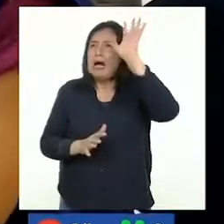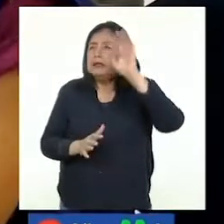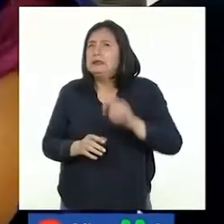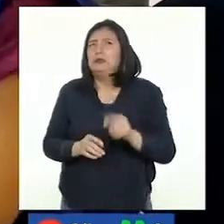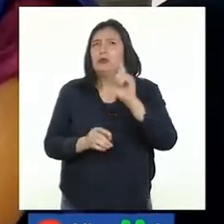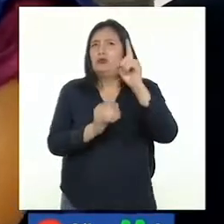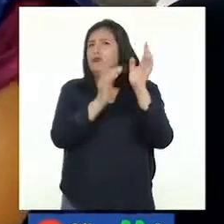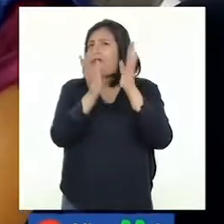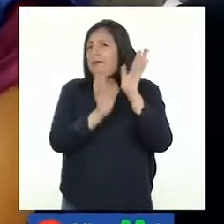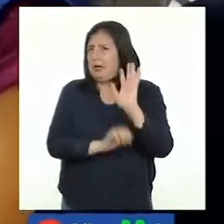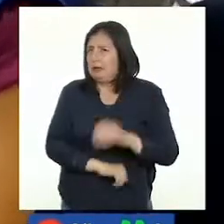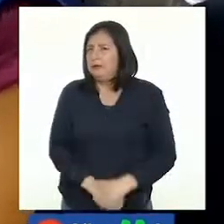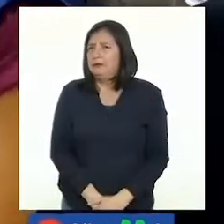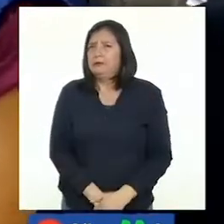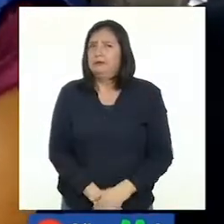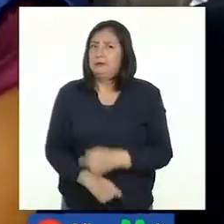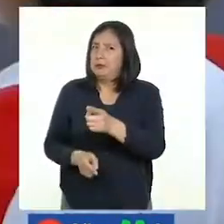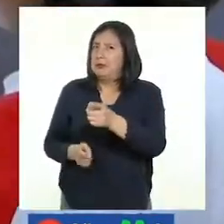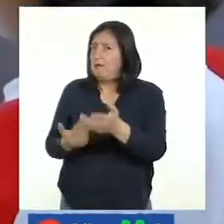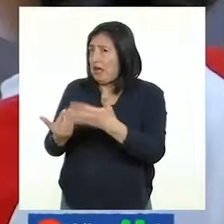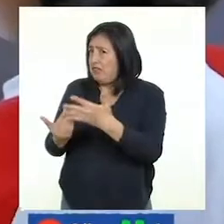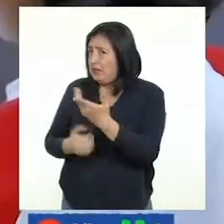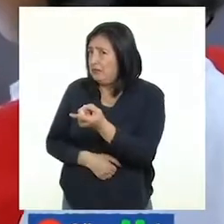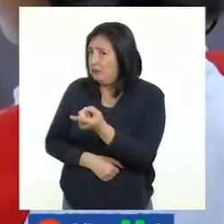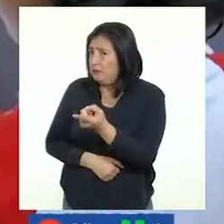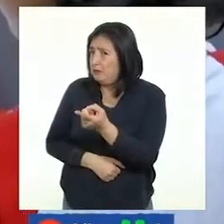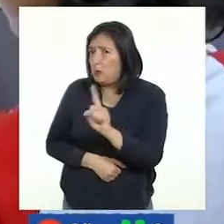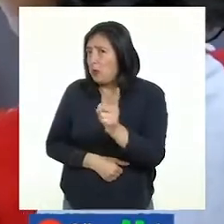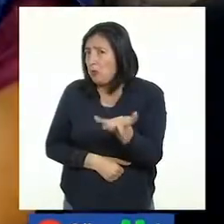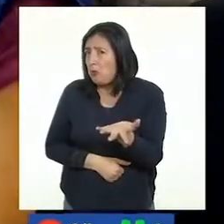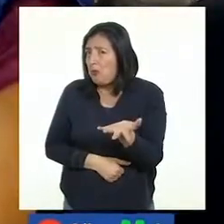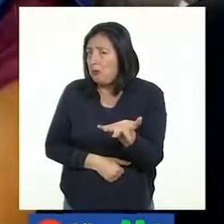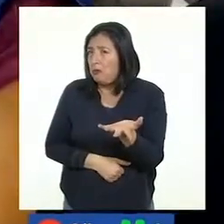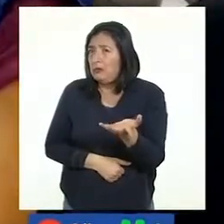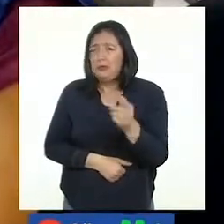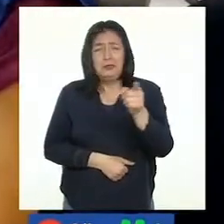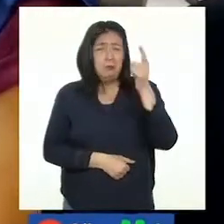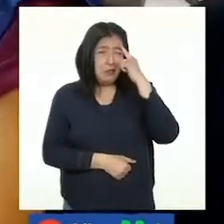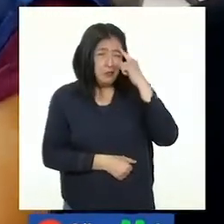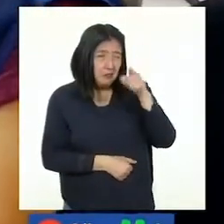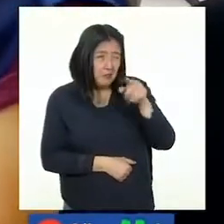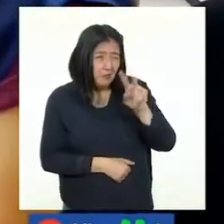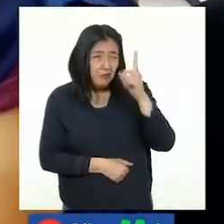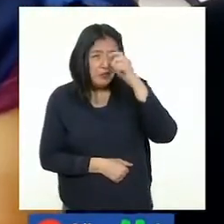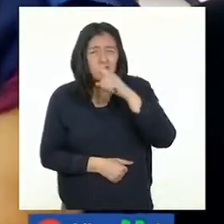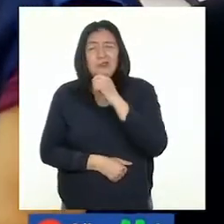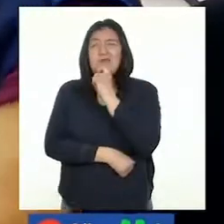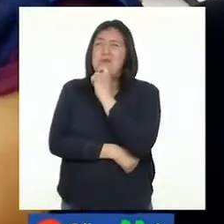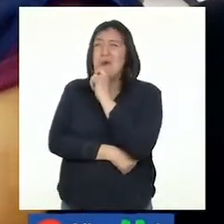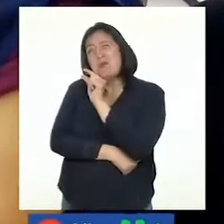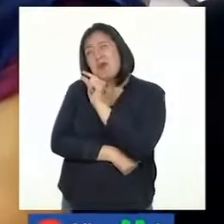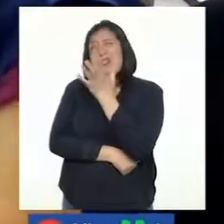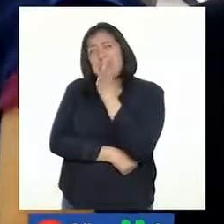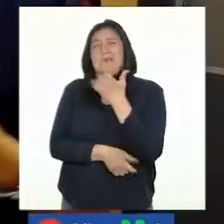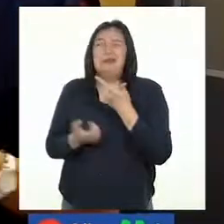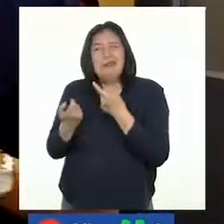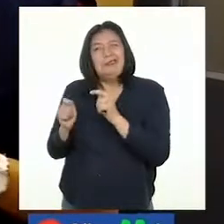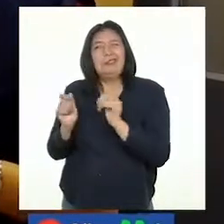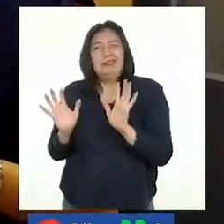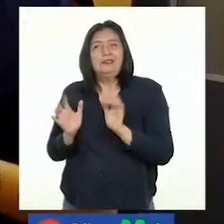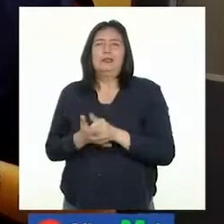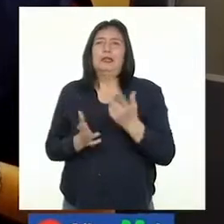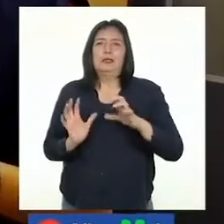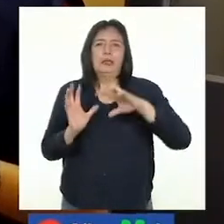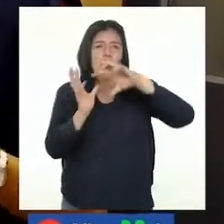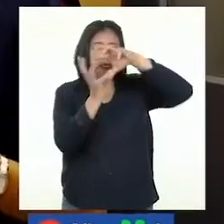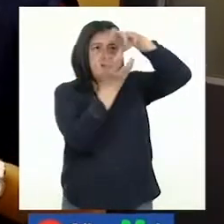clima. ¿Qué tal? ¿Sencillo o no? ¿Te parece complicado? Un poquito, pero vamos a intentarlo. A